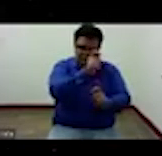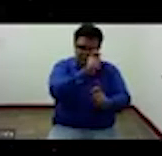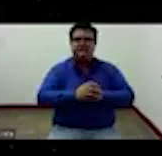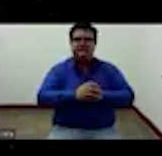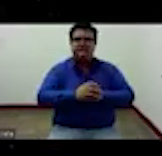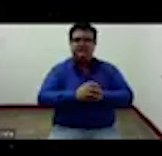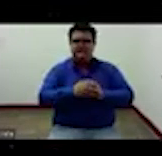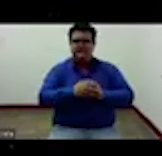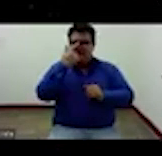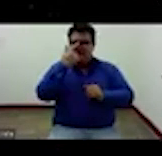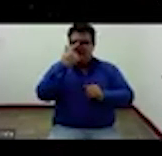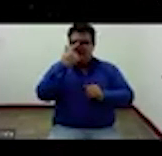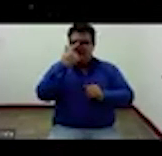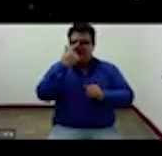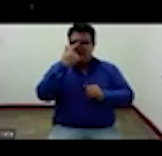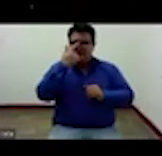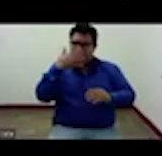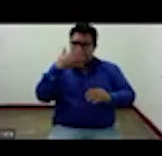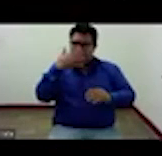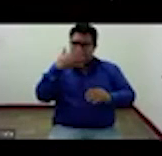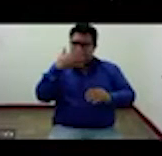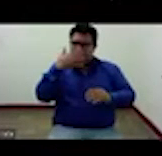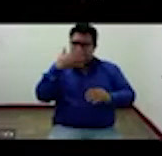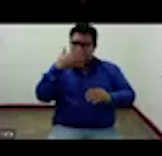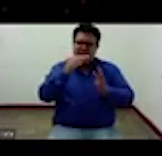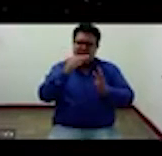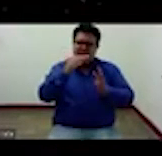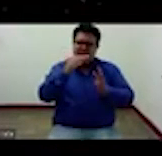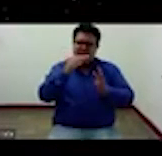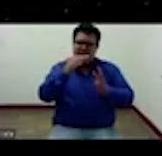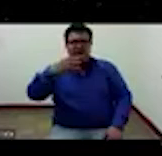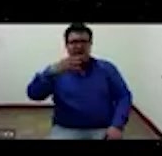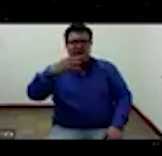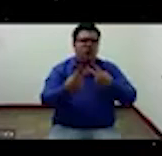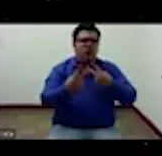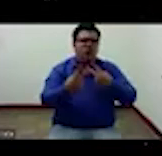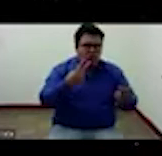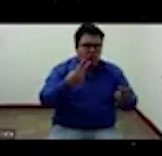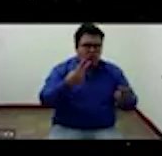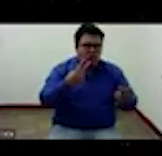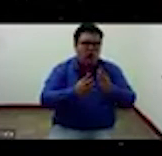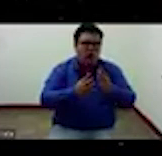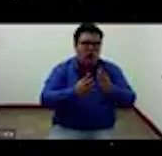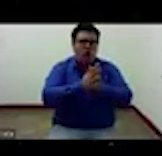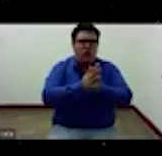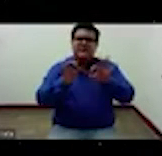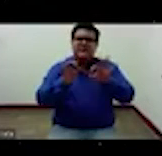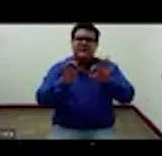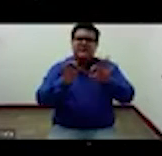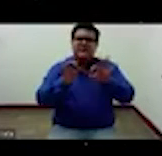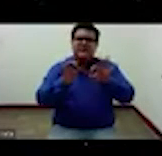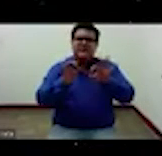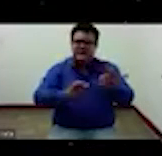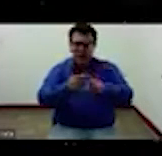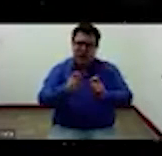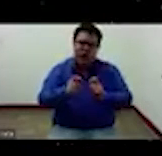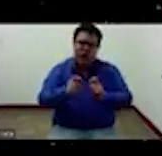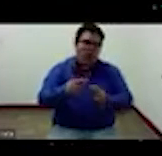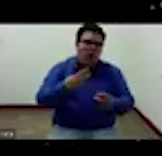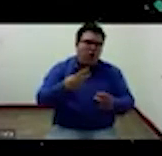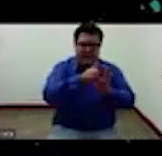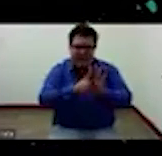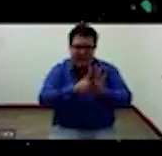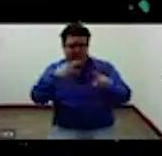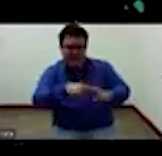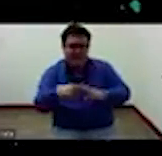scratch, las voces, etc. Y la pieza se llama Surcos, Voces, Silencios. Además de un trabajo con el